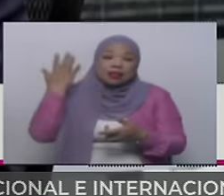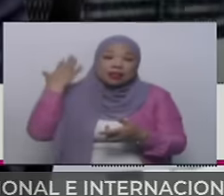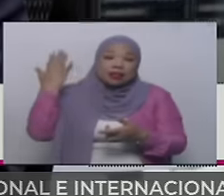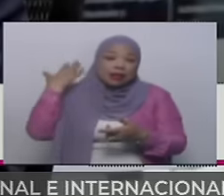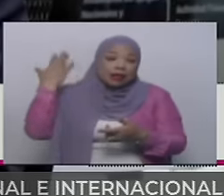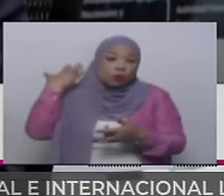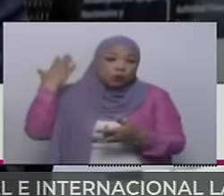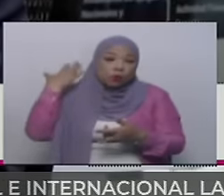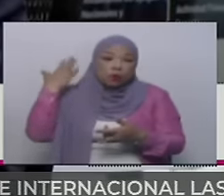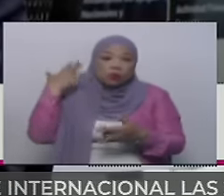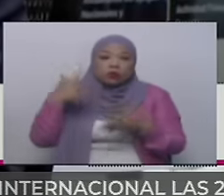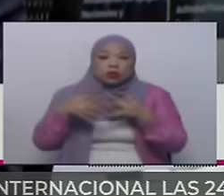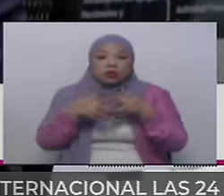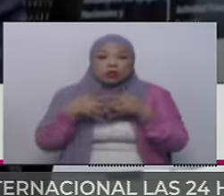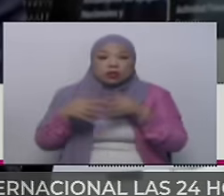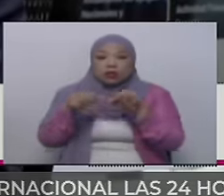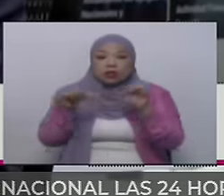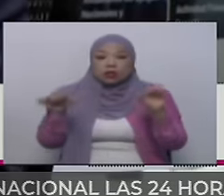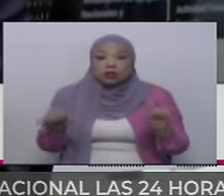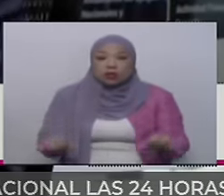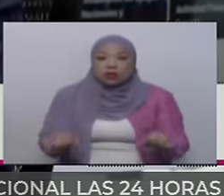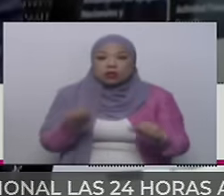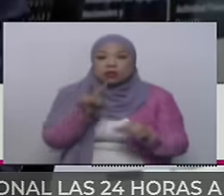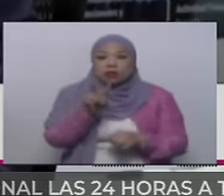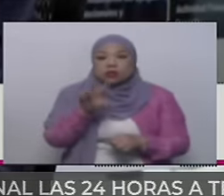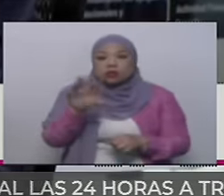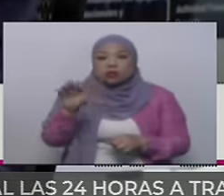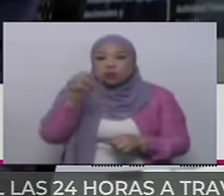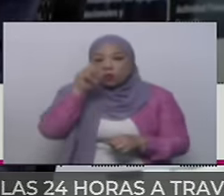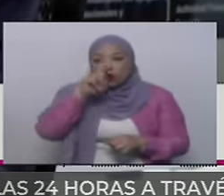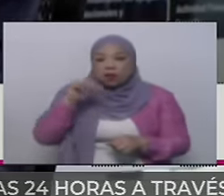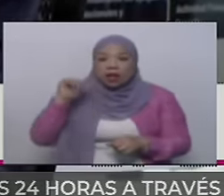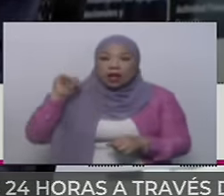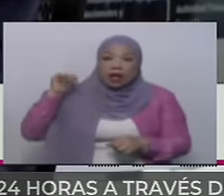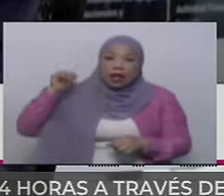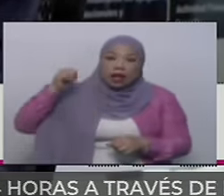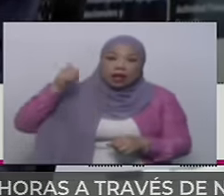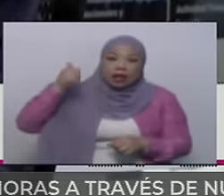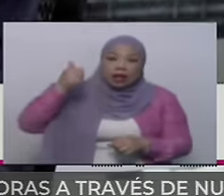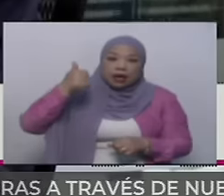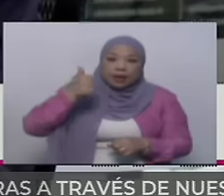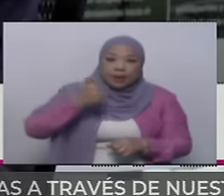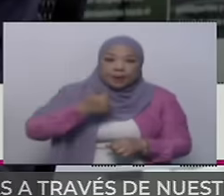arcaico, con 250 años de retardo, ¿verdad?